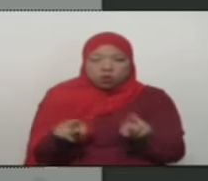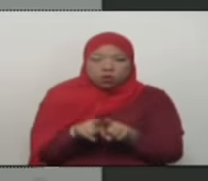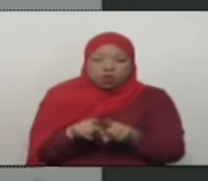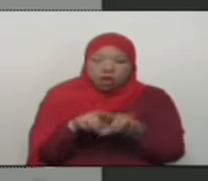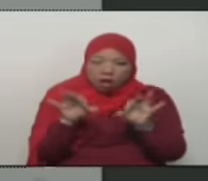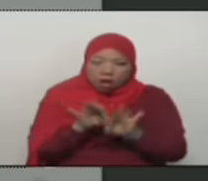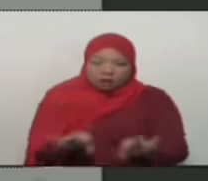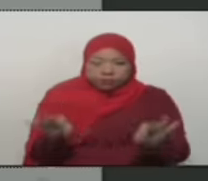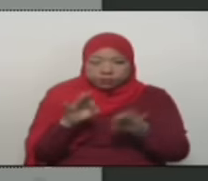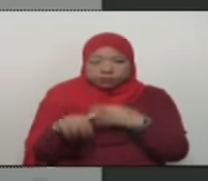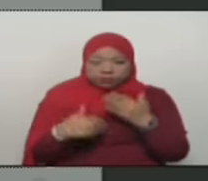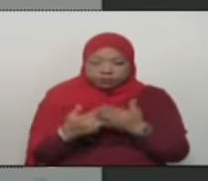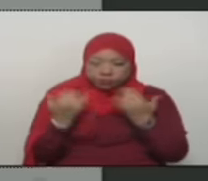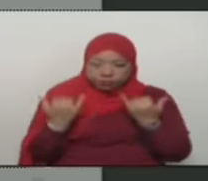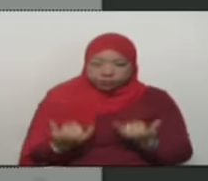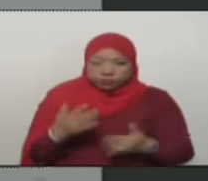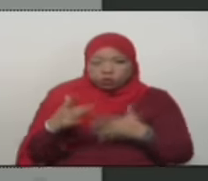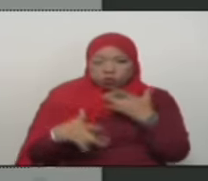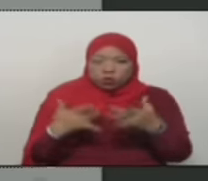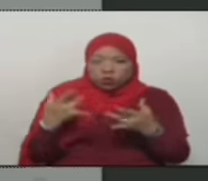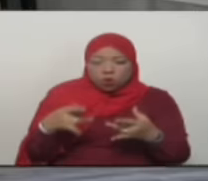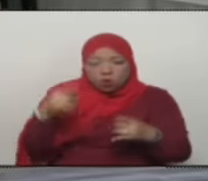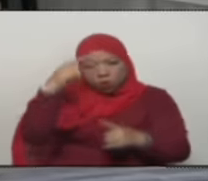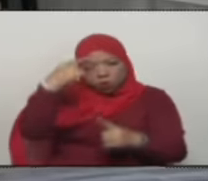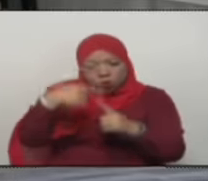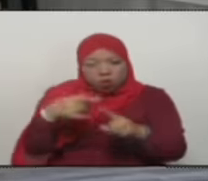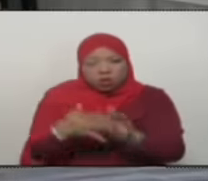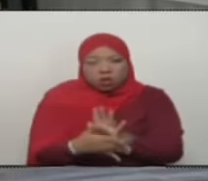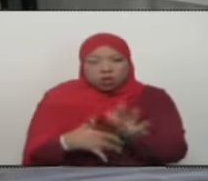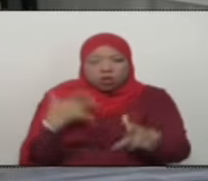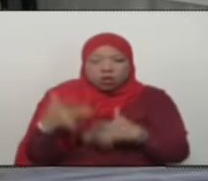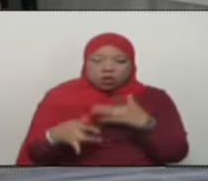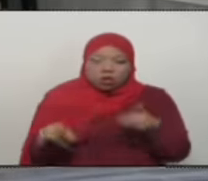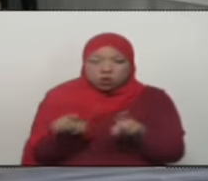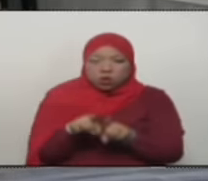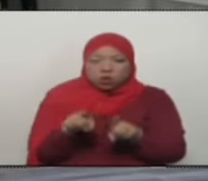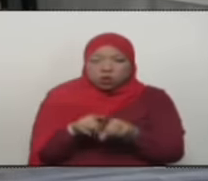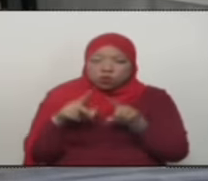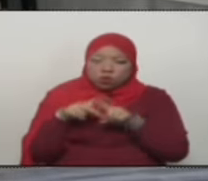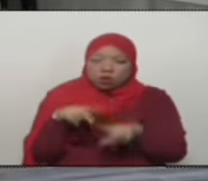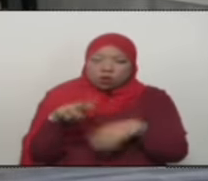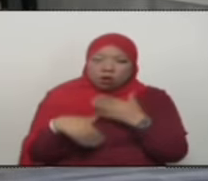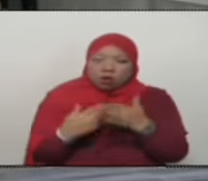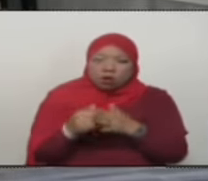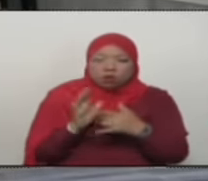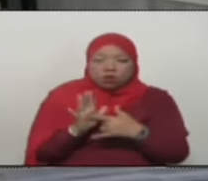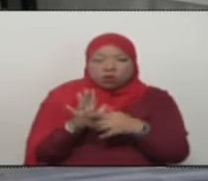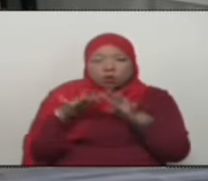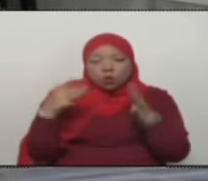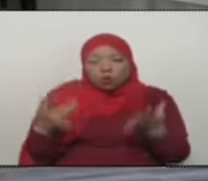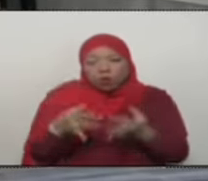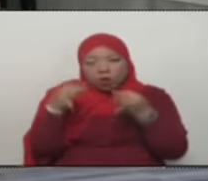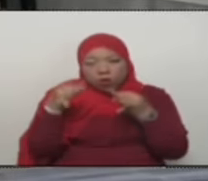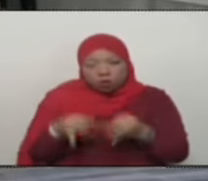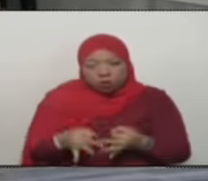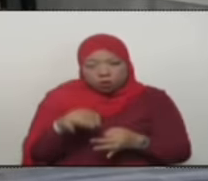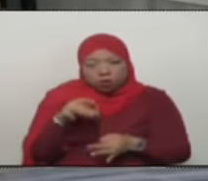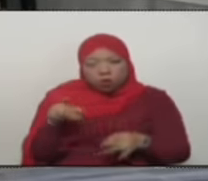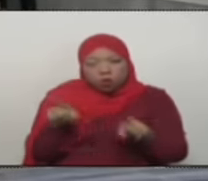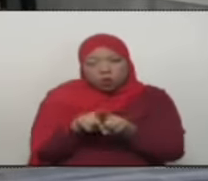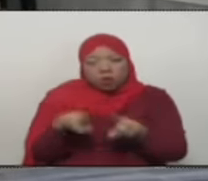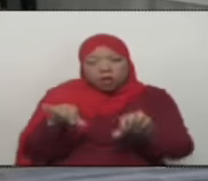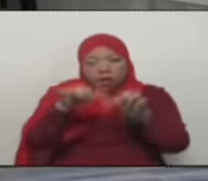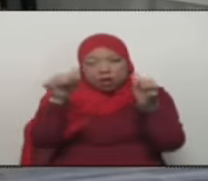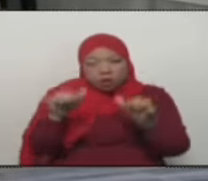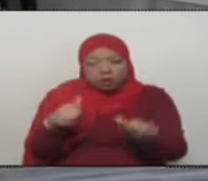siquiera físicamente lo pudieron haber logrado. No tenían ni siquiera el rigor de demostrar algo. Es exactamente igual a un artículo